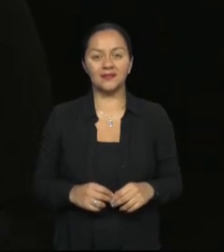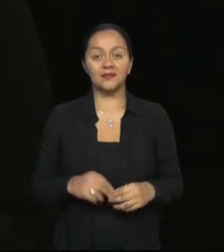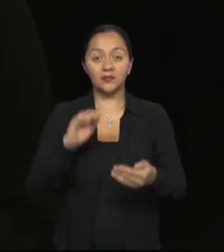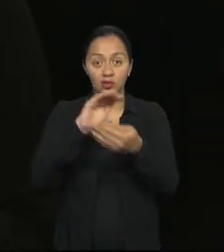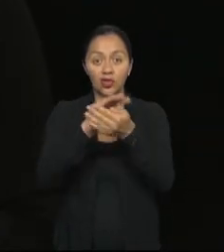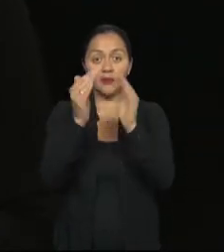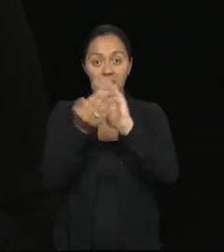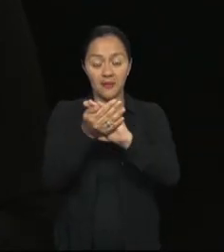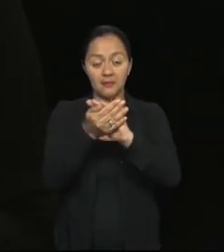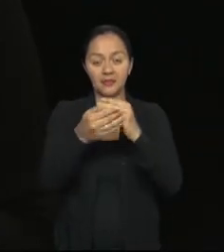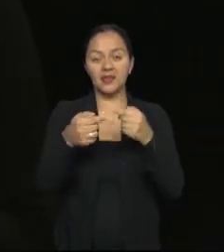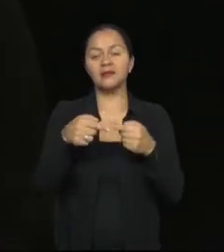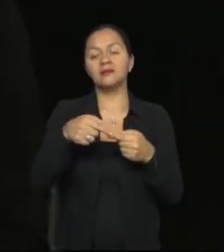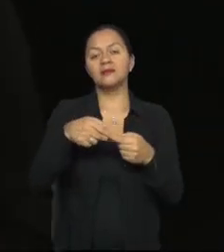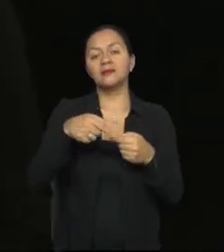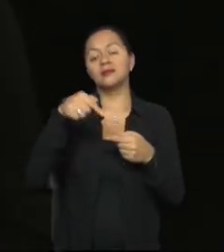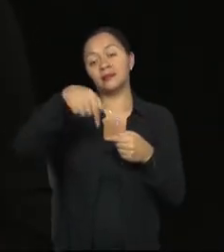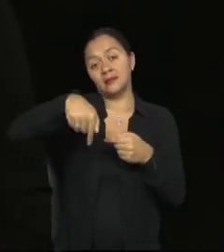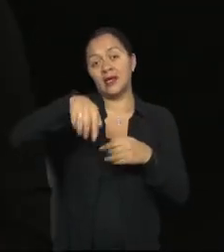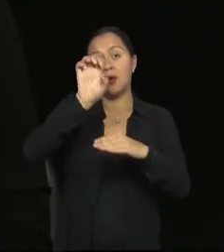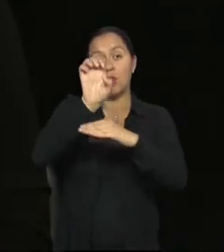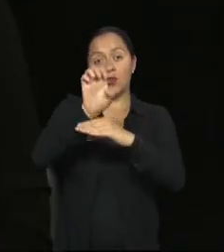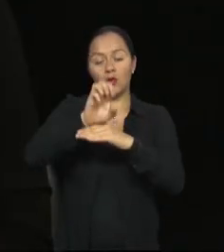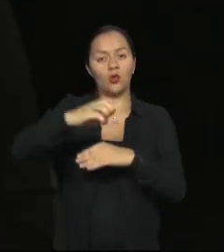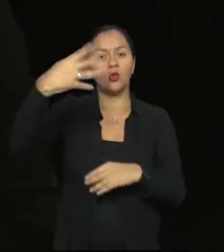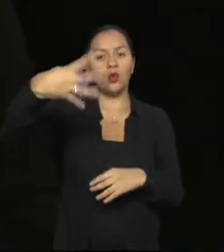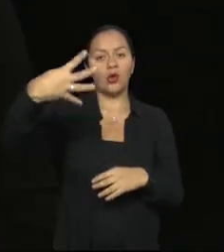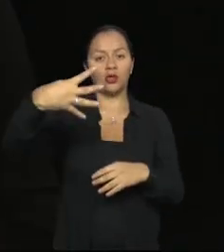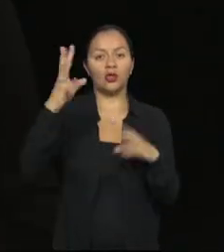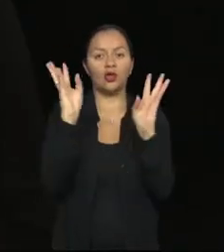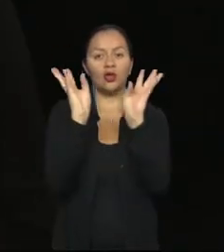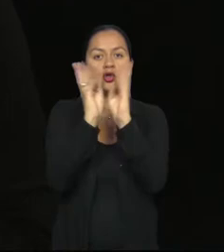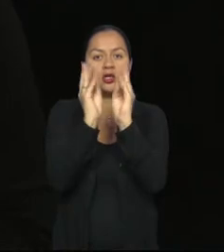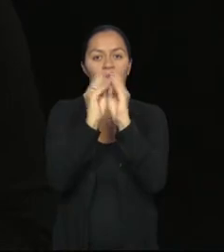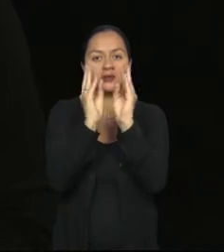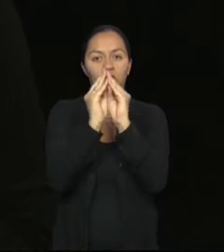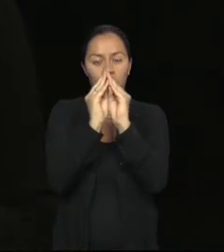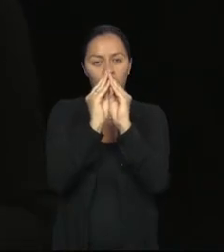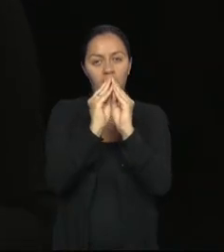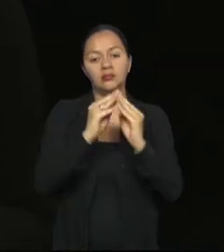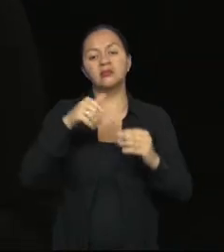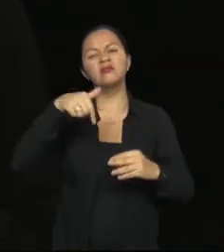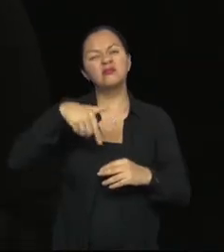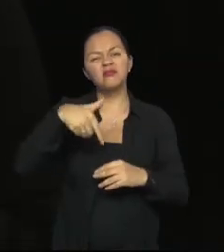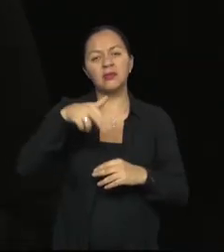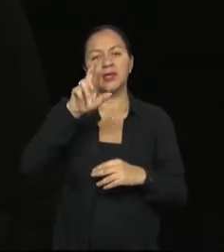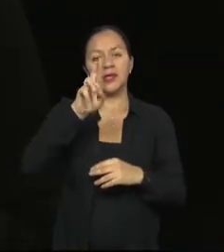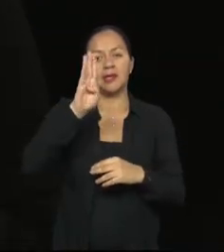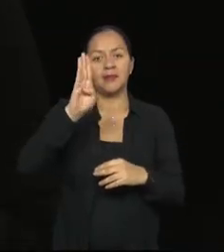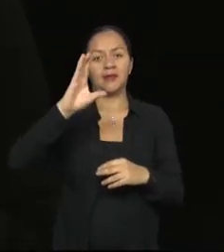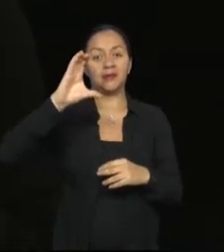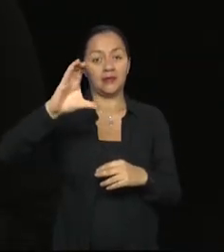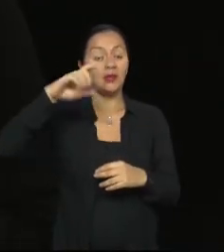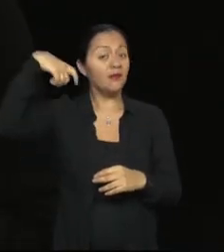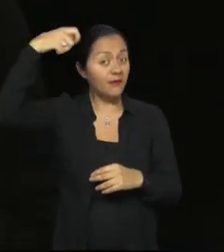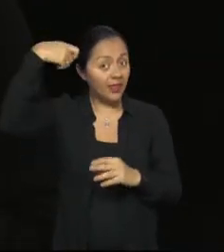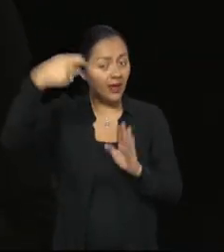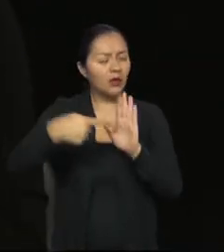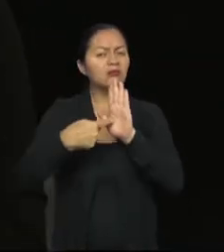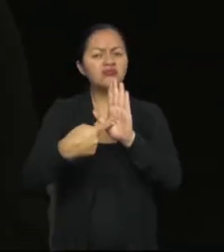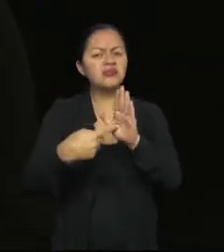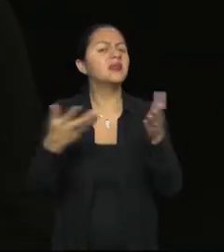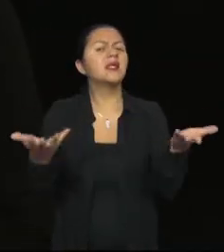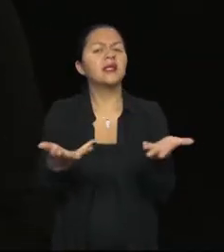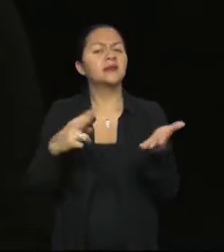Noviembre, nuestro país será el anfitrión del cuarto Congreso Continental de Rehabilitación Basada en la Comunidad. En el siguiente reportaje los invitamos a conocer sobre